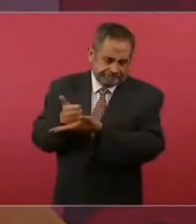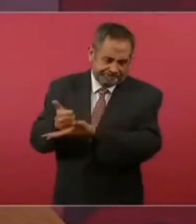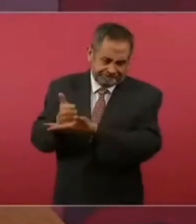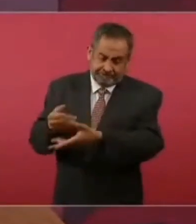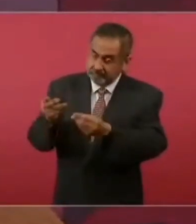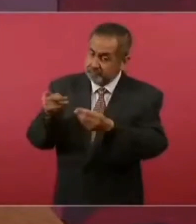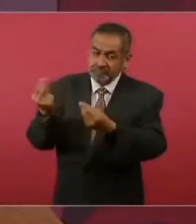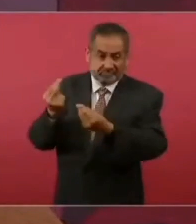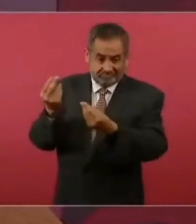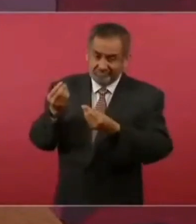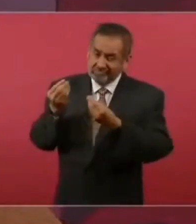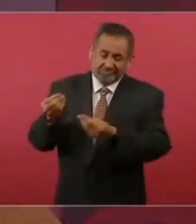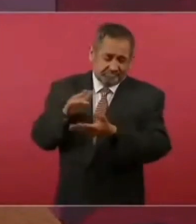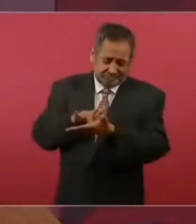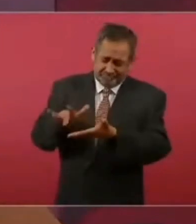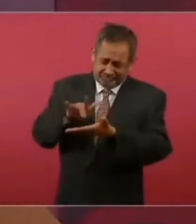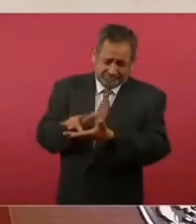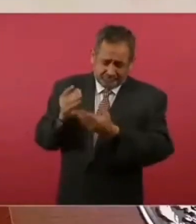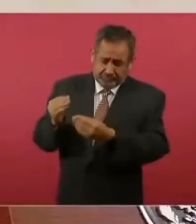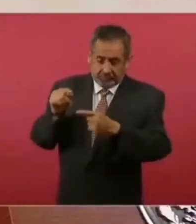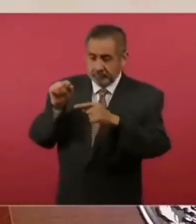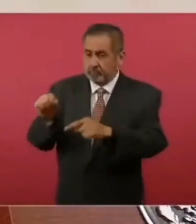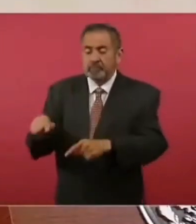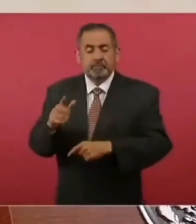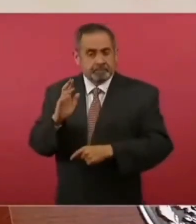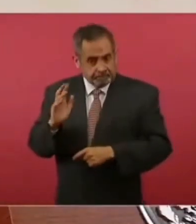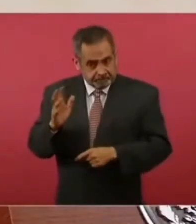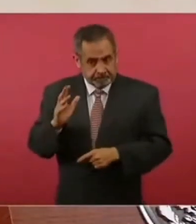mucho, mucho, mucho, mucho,